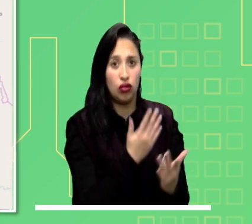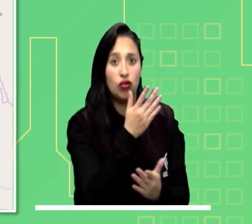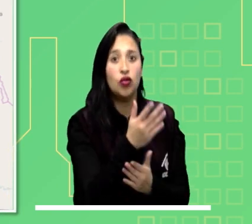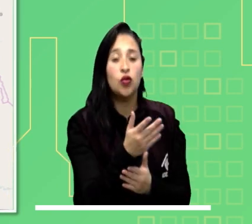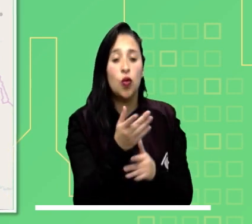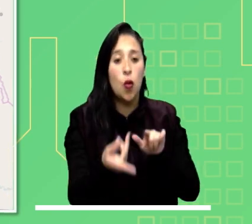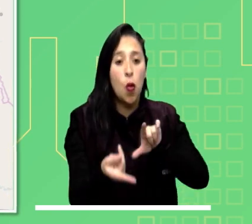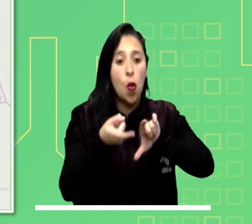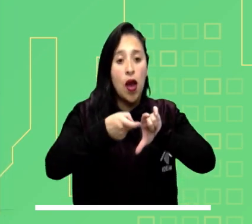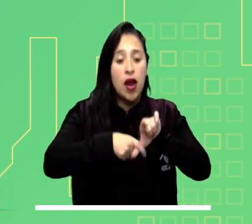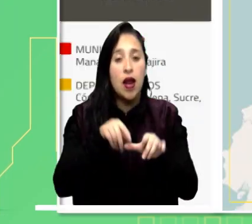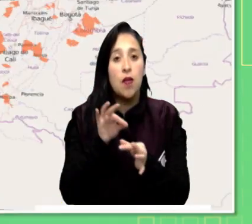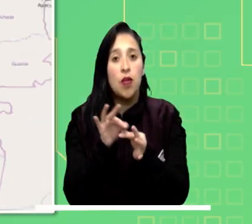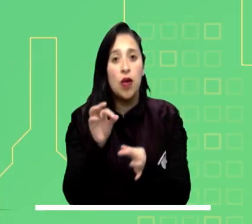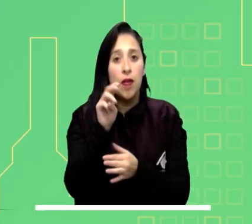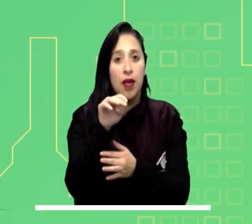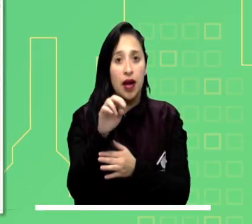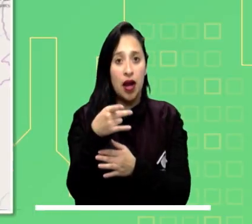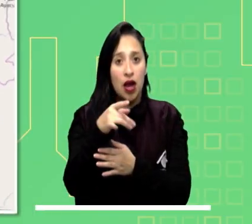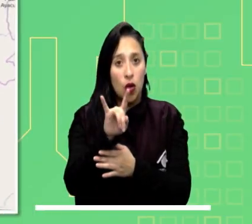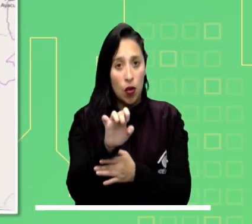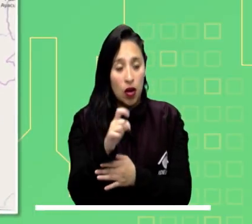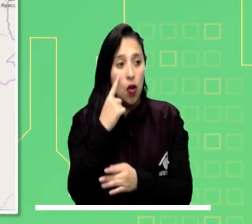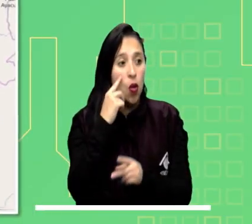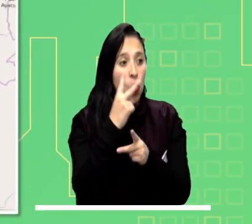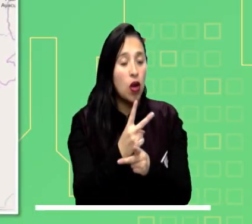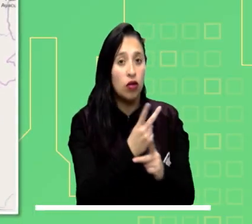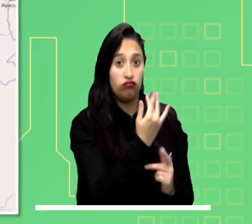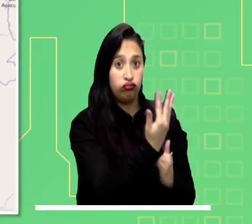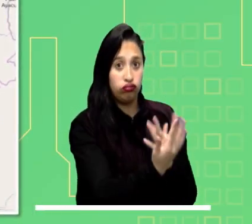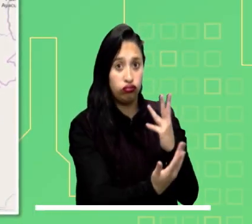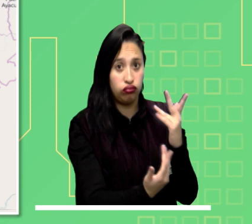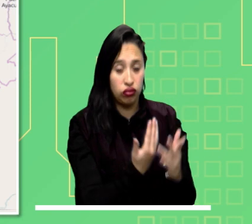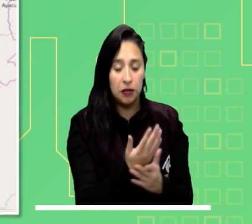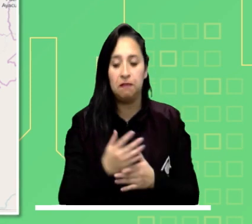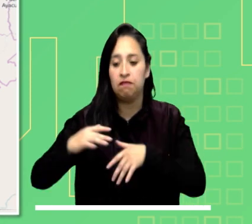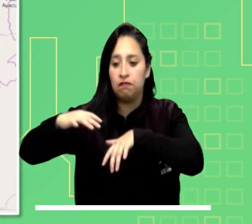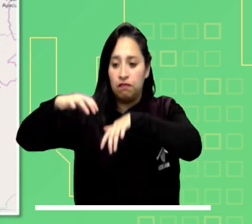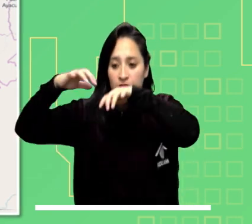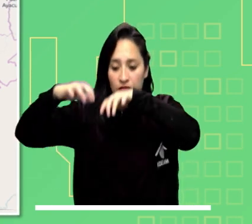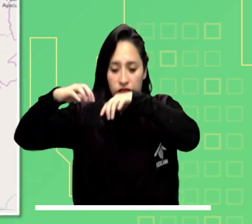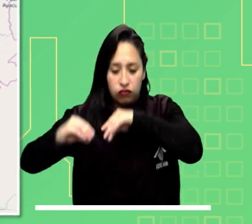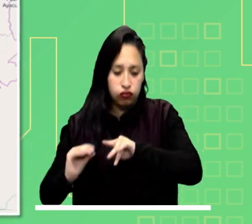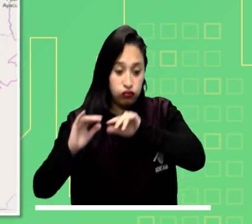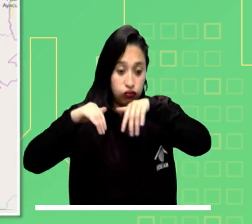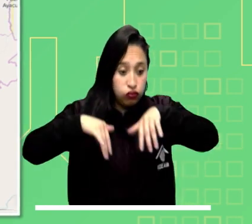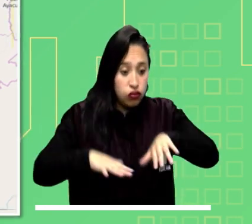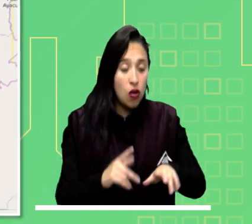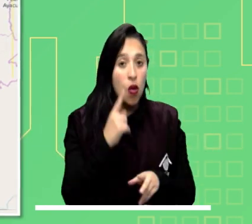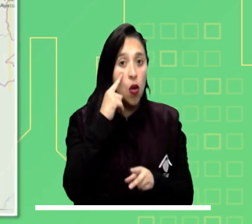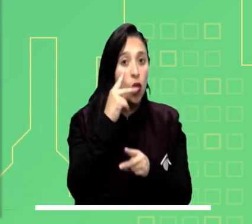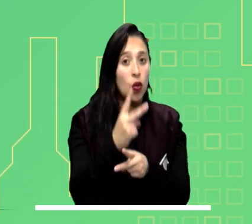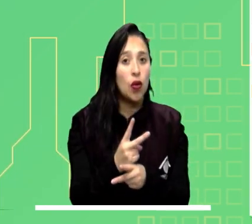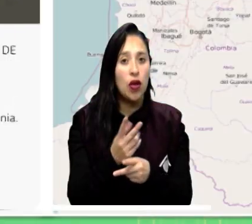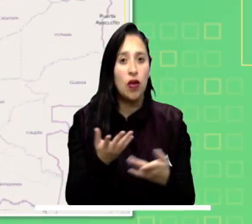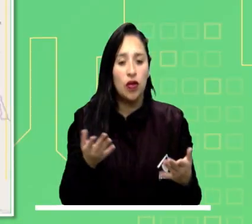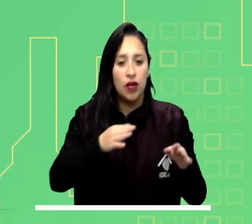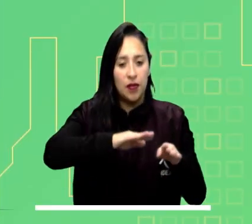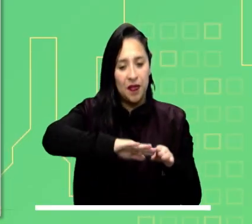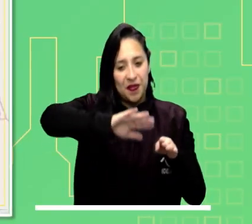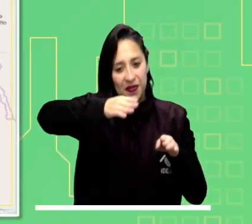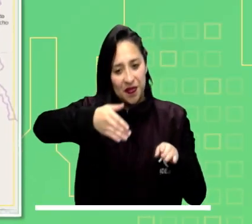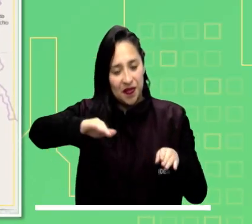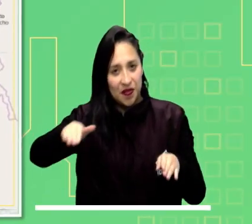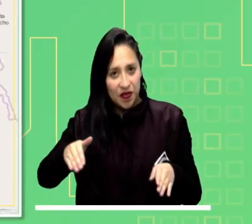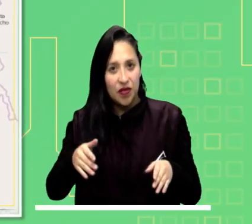gran probabilidad de incendios en bosques y cultivos del municipio de Manaure, en La Guajira. Alertante, posibles deslizamientos de tierra